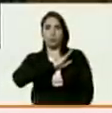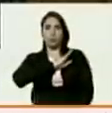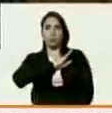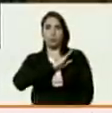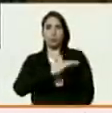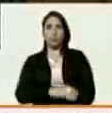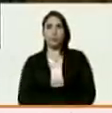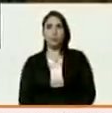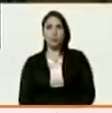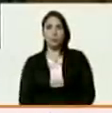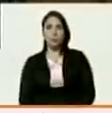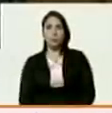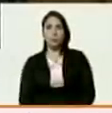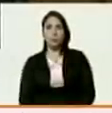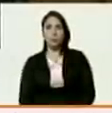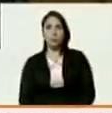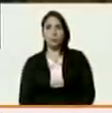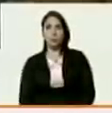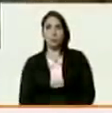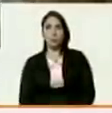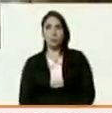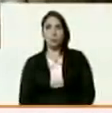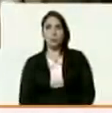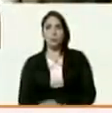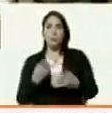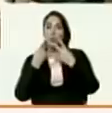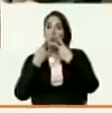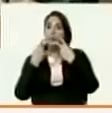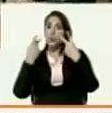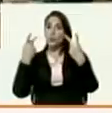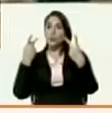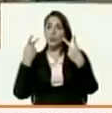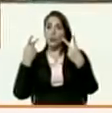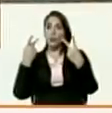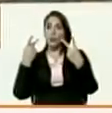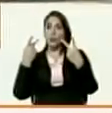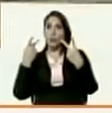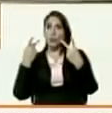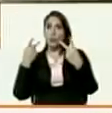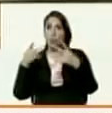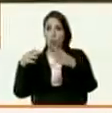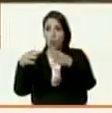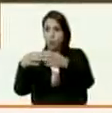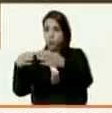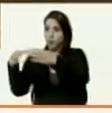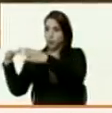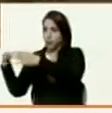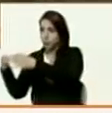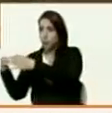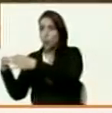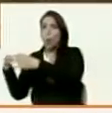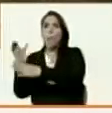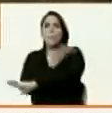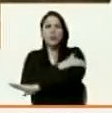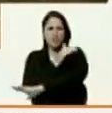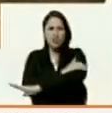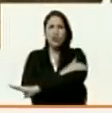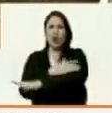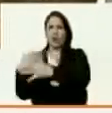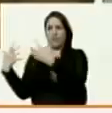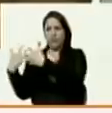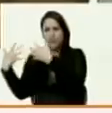el término es correcto, le comunica a las partes en conflicto permanente, en